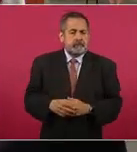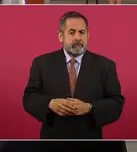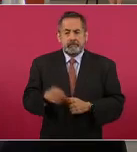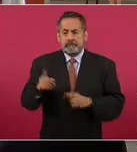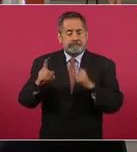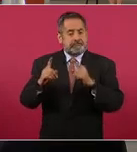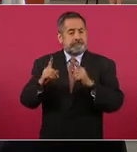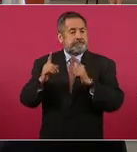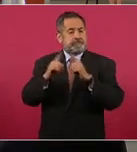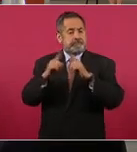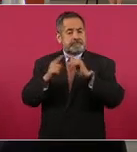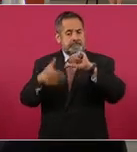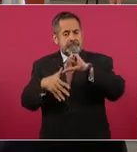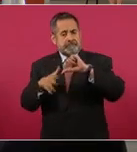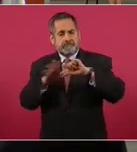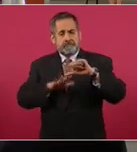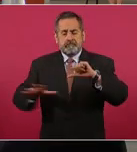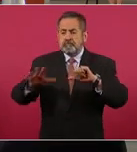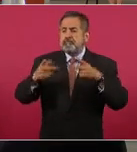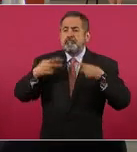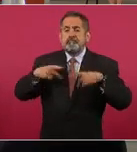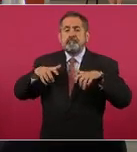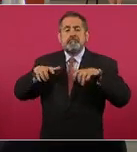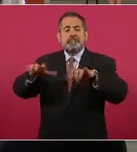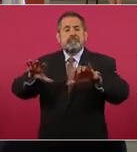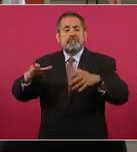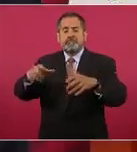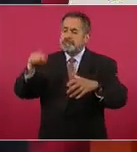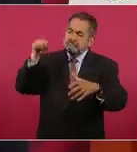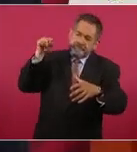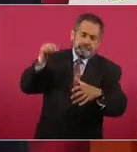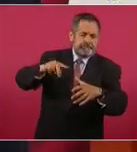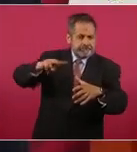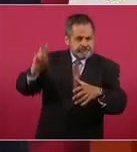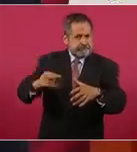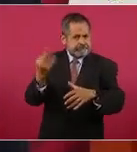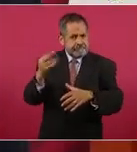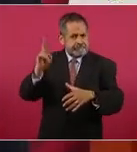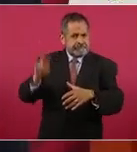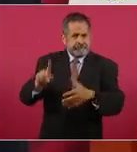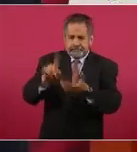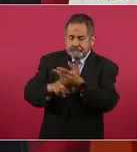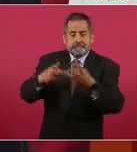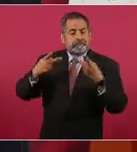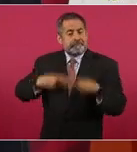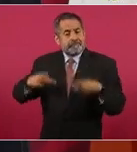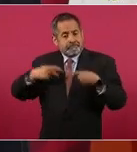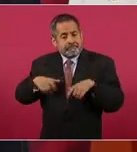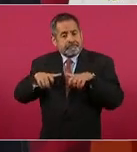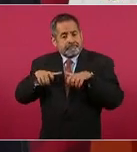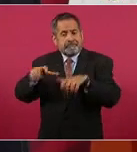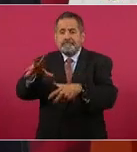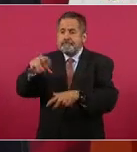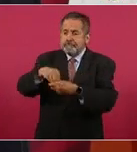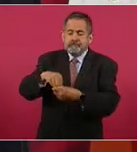iglesia popular en el sentido real de la palabra, es una iglesia del pueblo de Dios